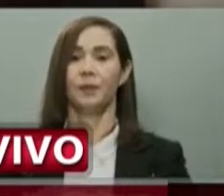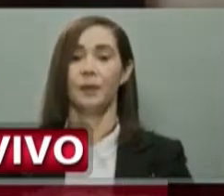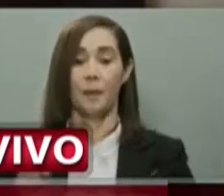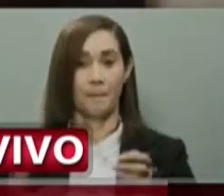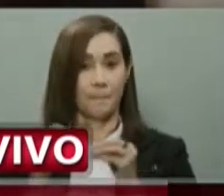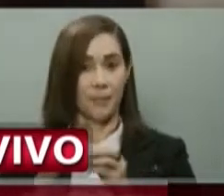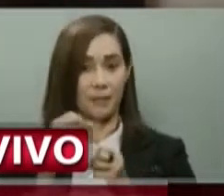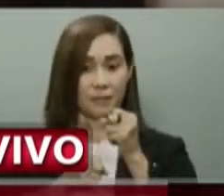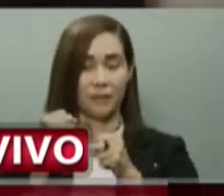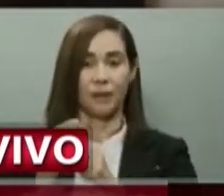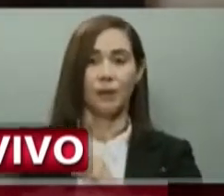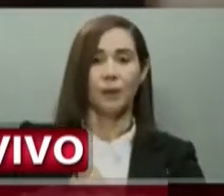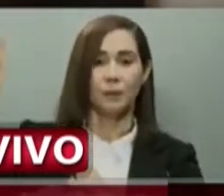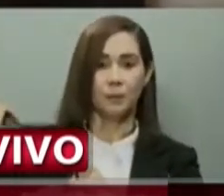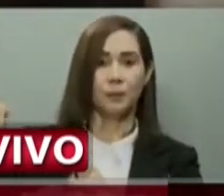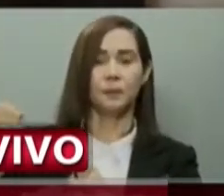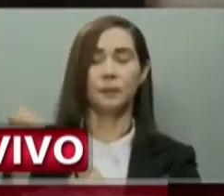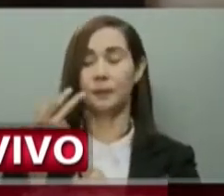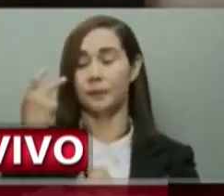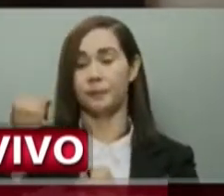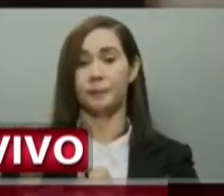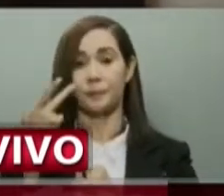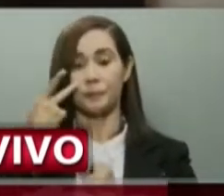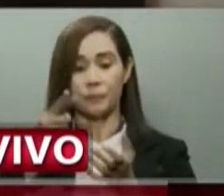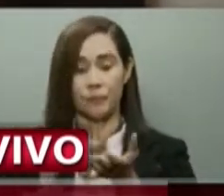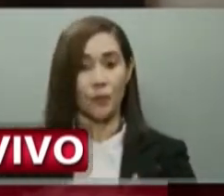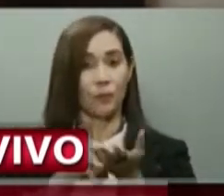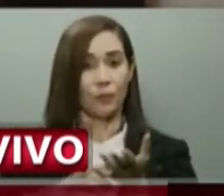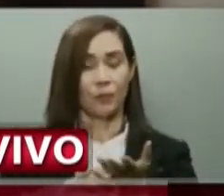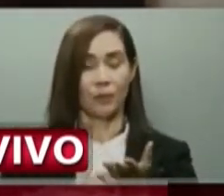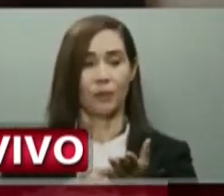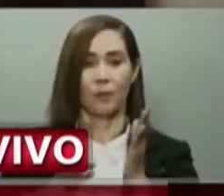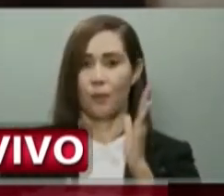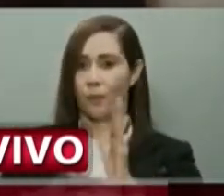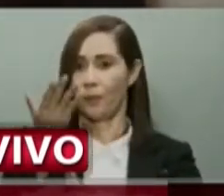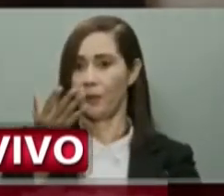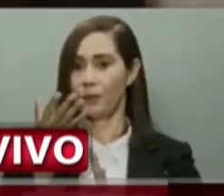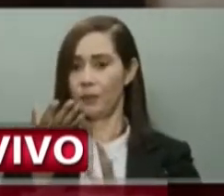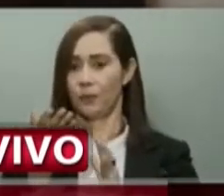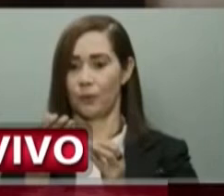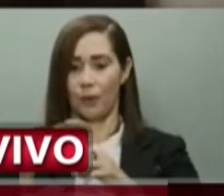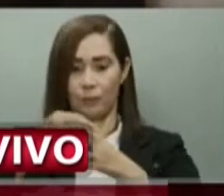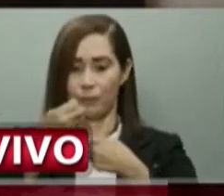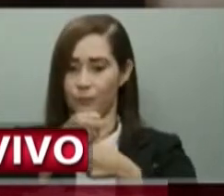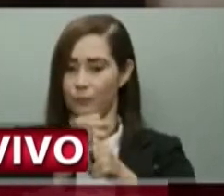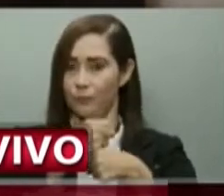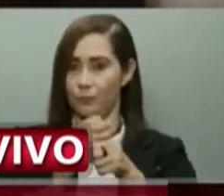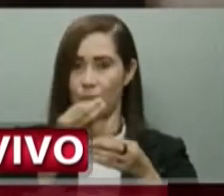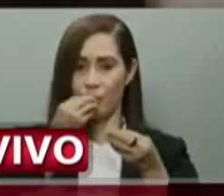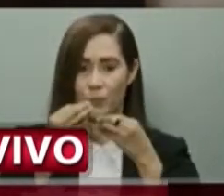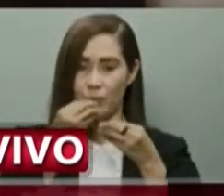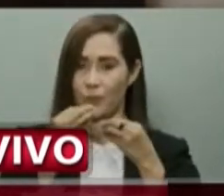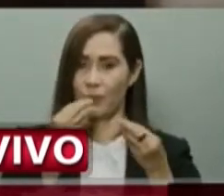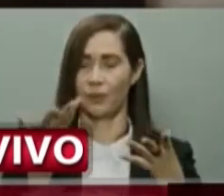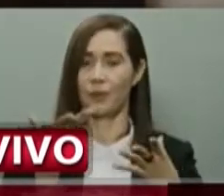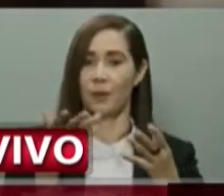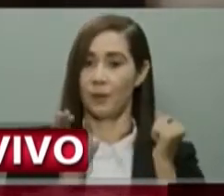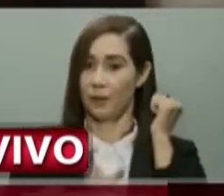anterior. Y eso es parte del resultado que tenemos de un aumento significativo en la producción de todos los